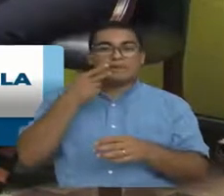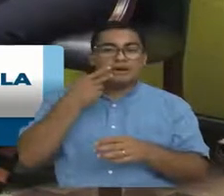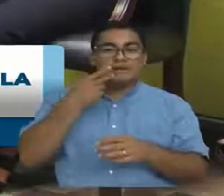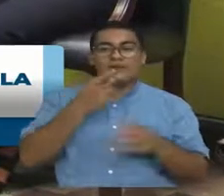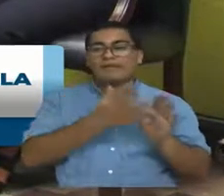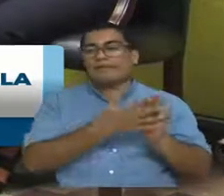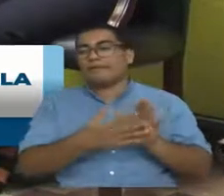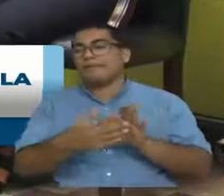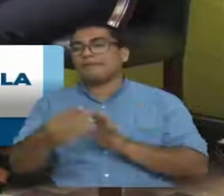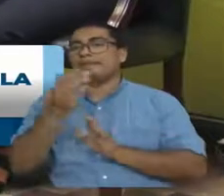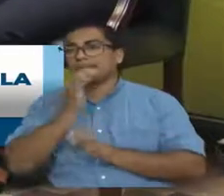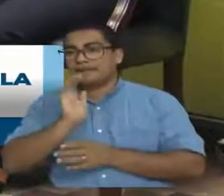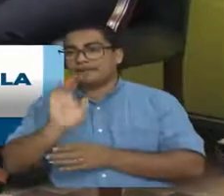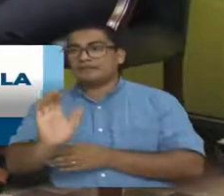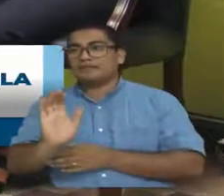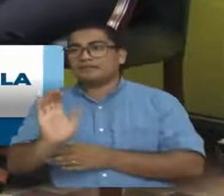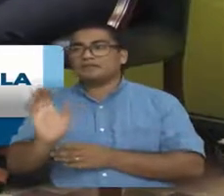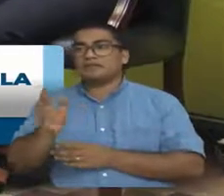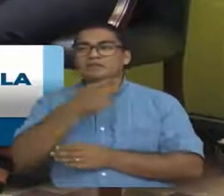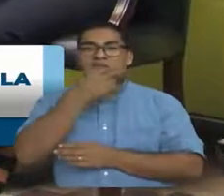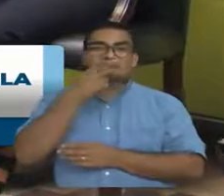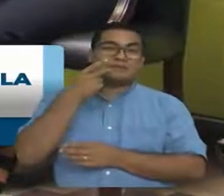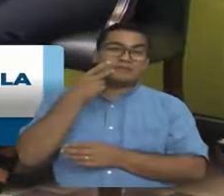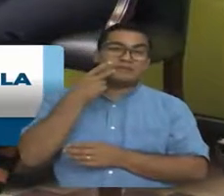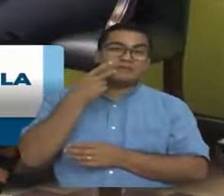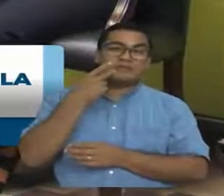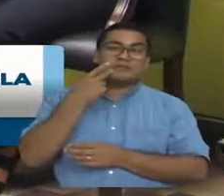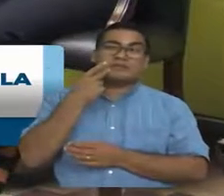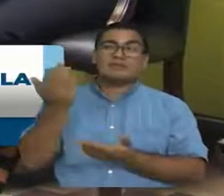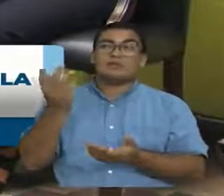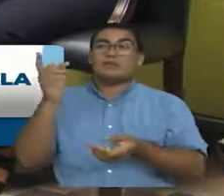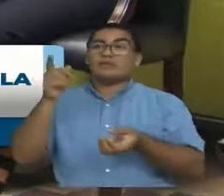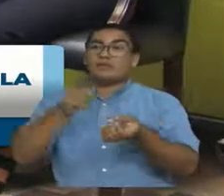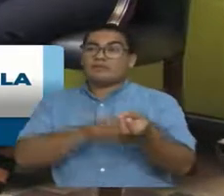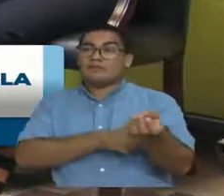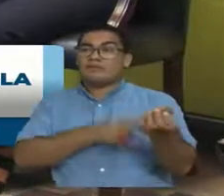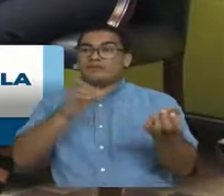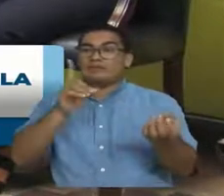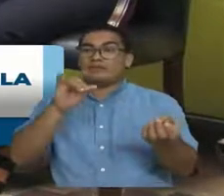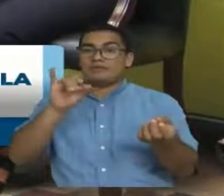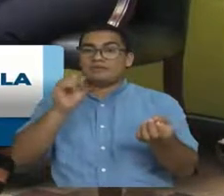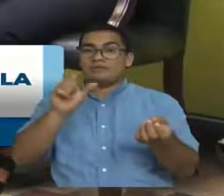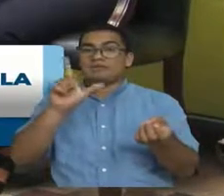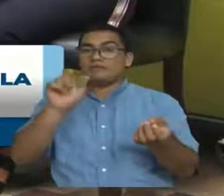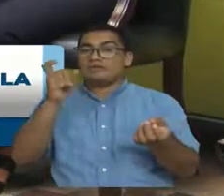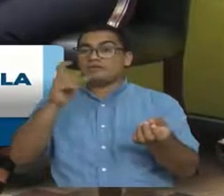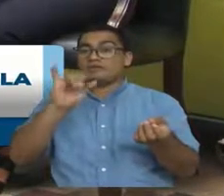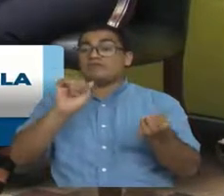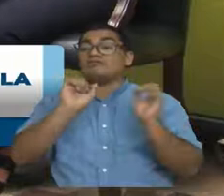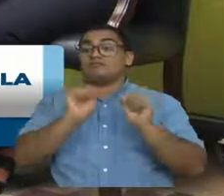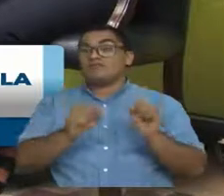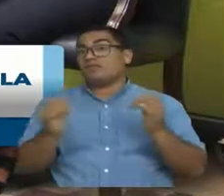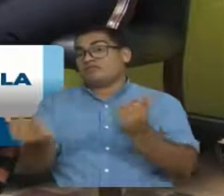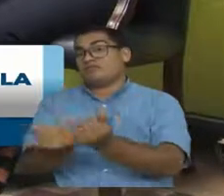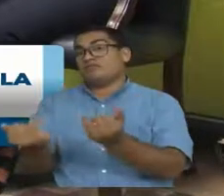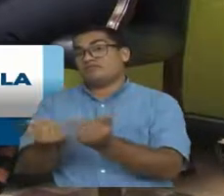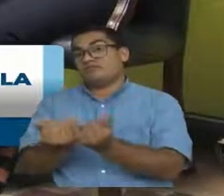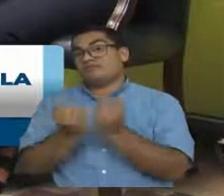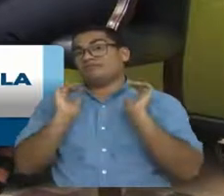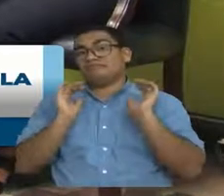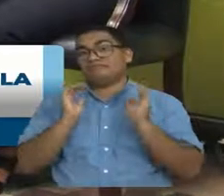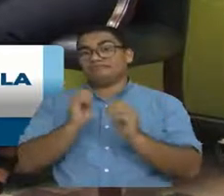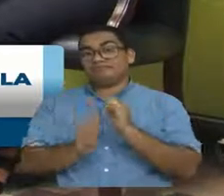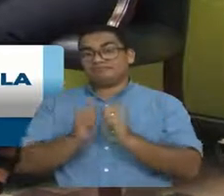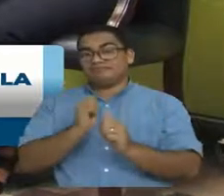cualquier niño que nace de un padre o de un tiene un hermano con dislexia tiene más probabilidades de padecer dislexia entonces un